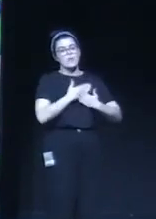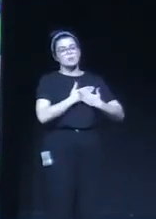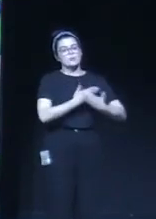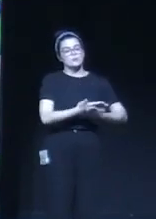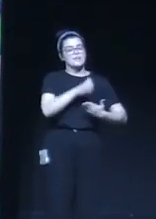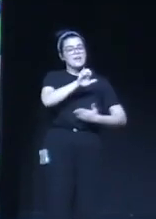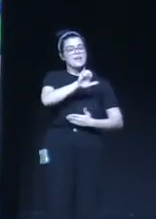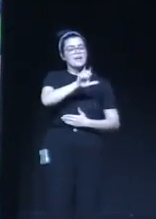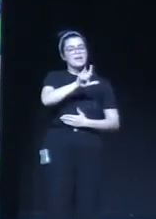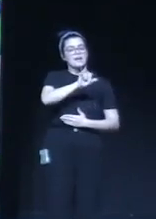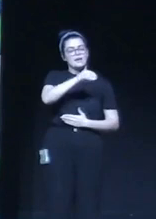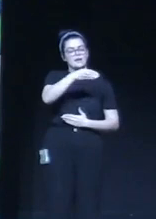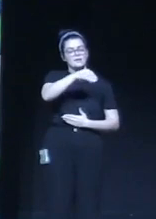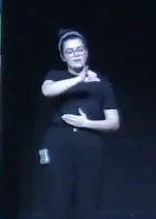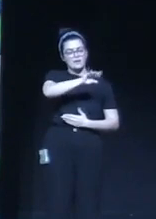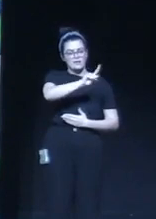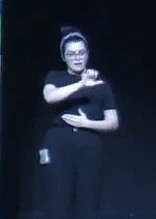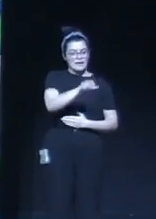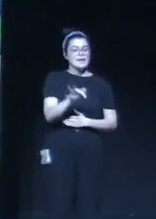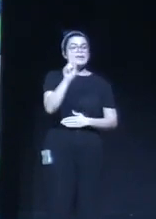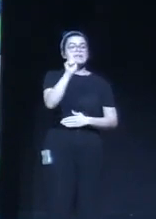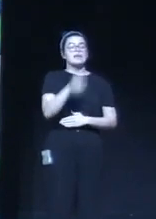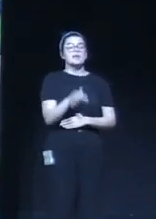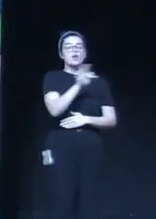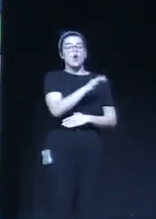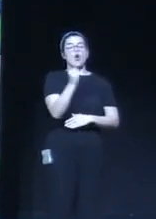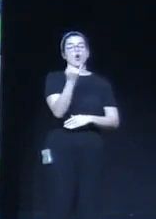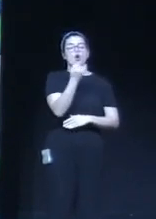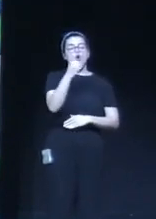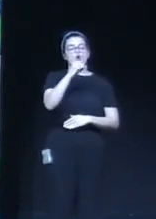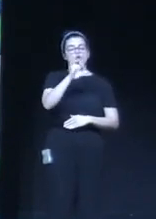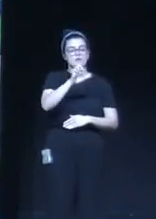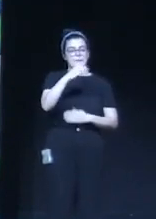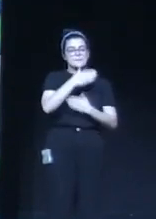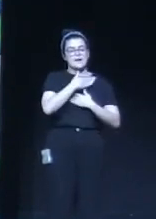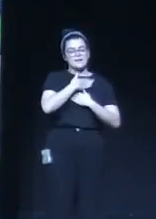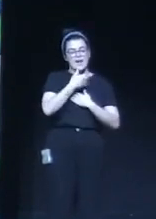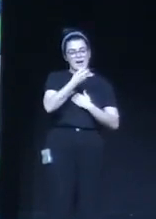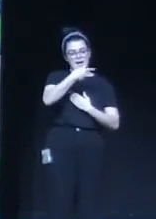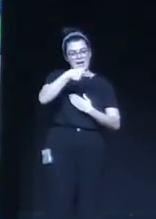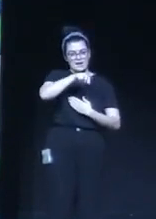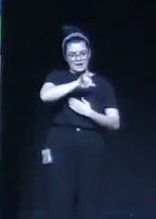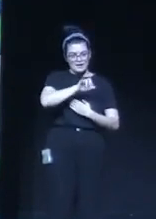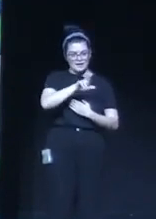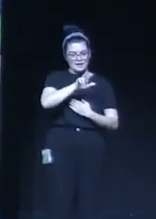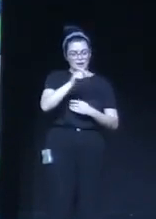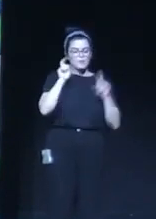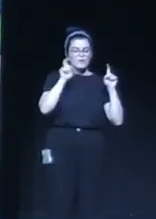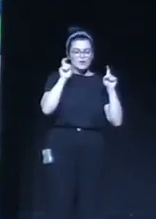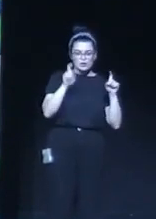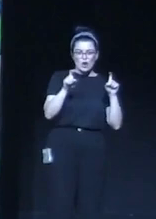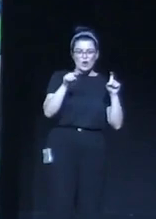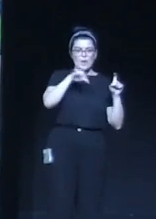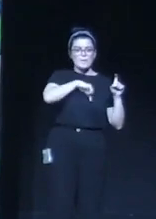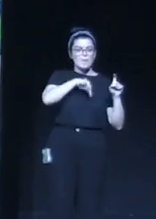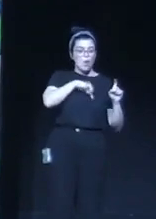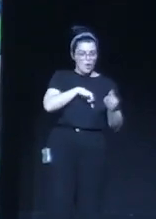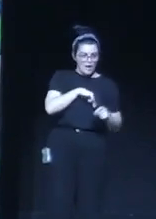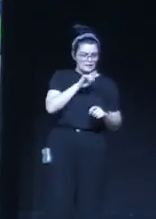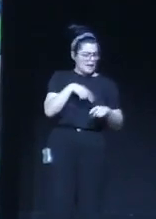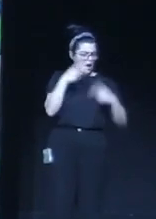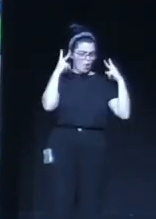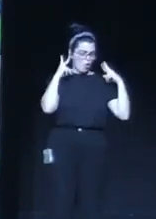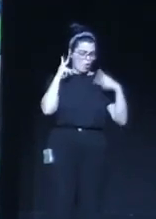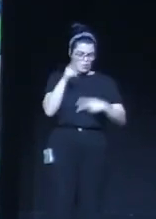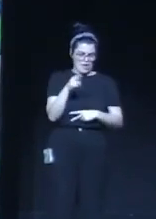Egibide. Y está con nosotros también José María Aguirre, que es profesor de filosofía moral, ya jubilado de la Universidad de La Rioja.